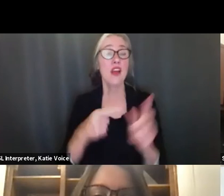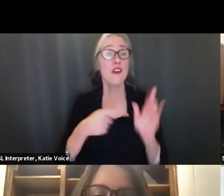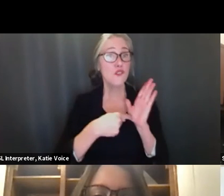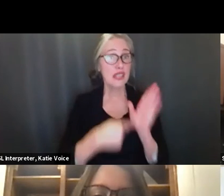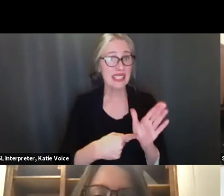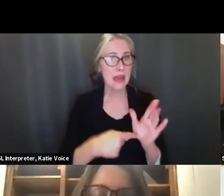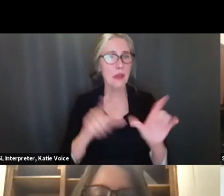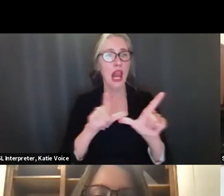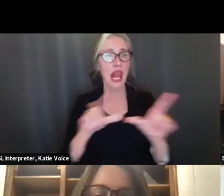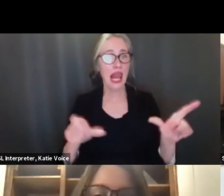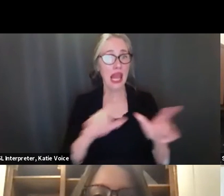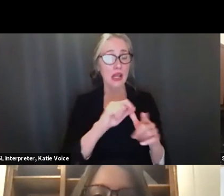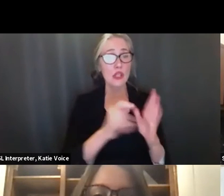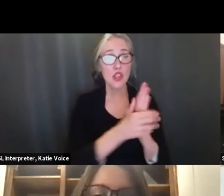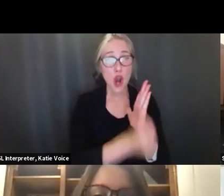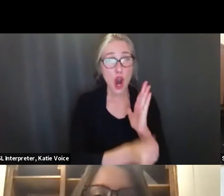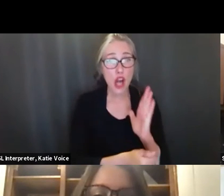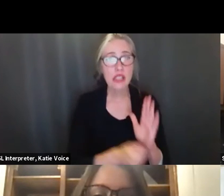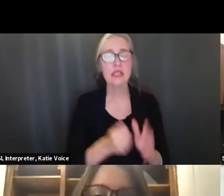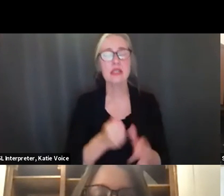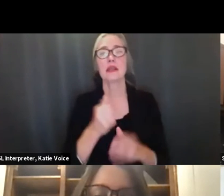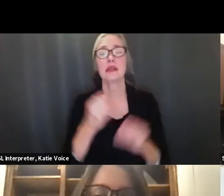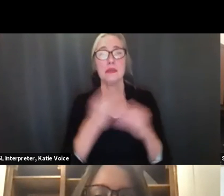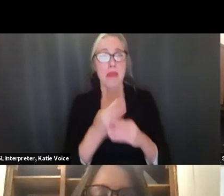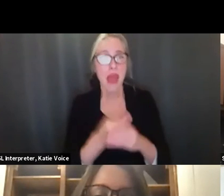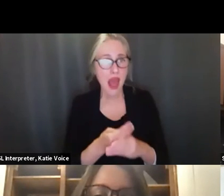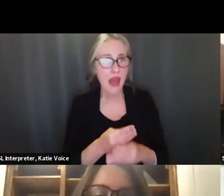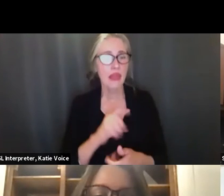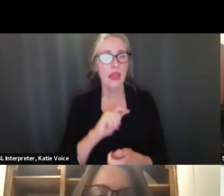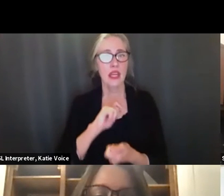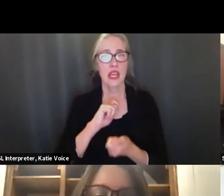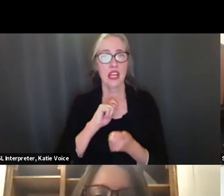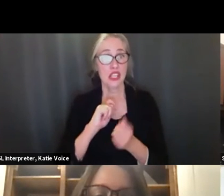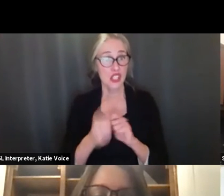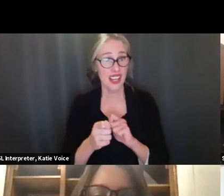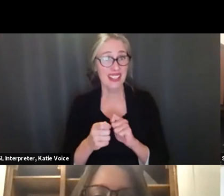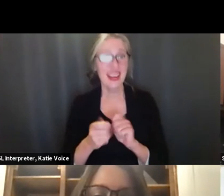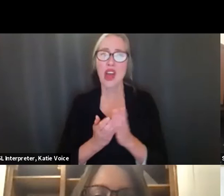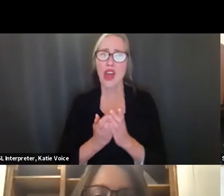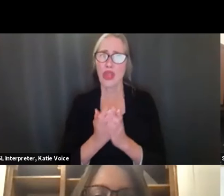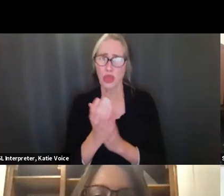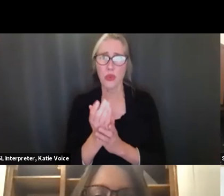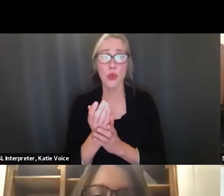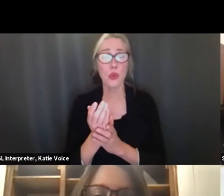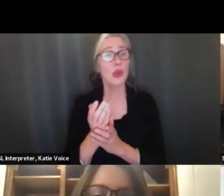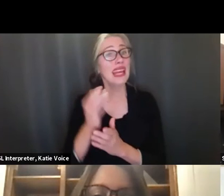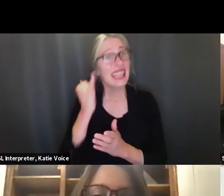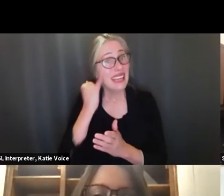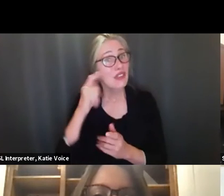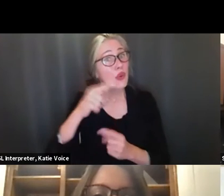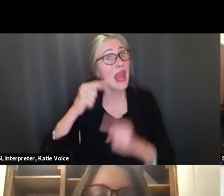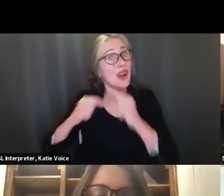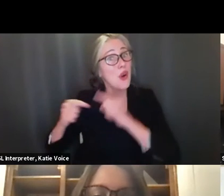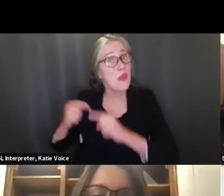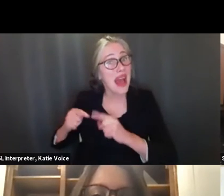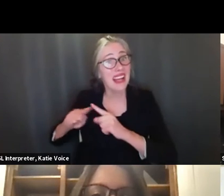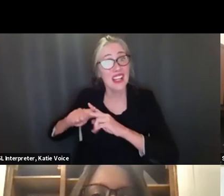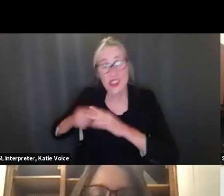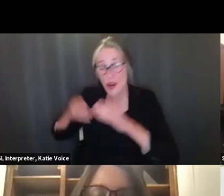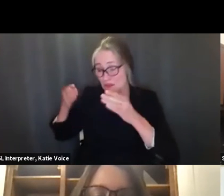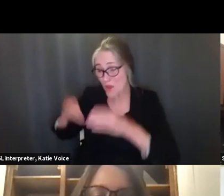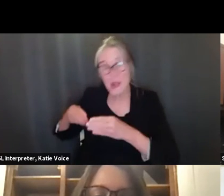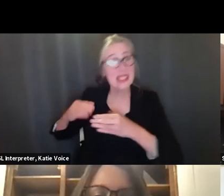de lengua y literatura en inglés, matemáticas, y de tratar esto a nivel temprano.